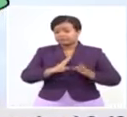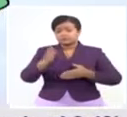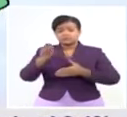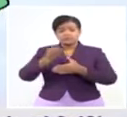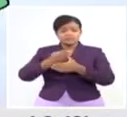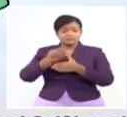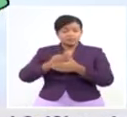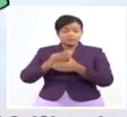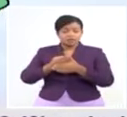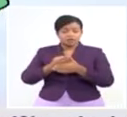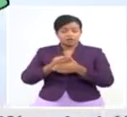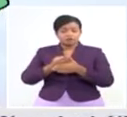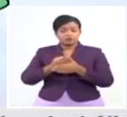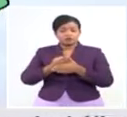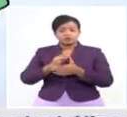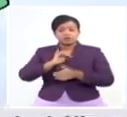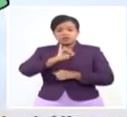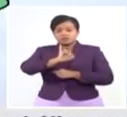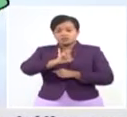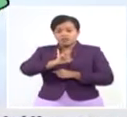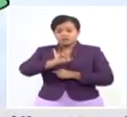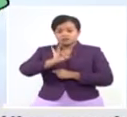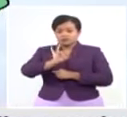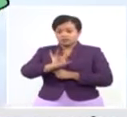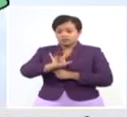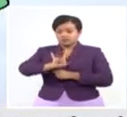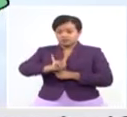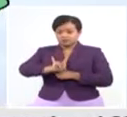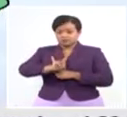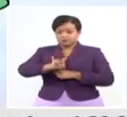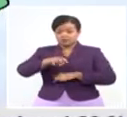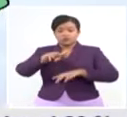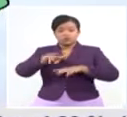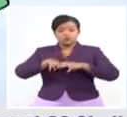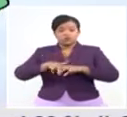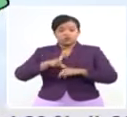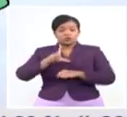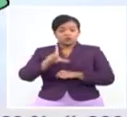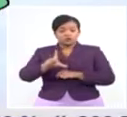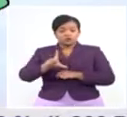con 679, Holguín